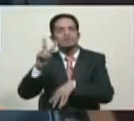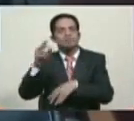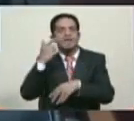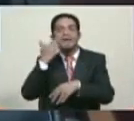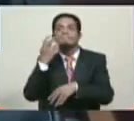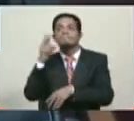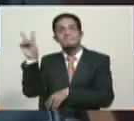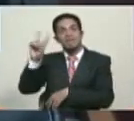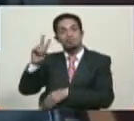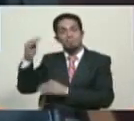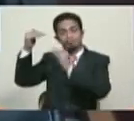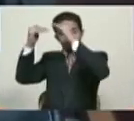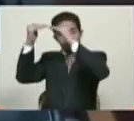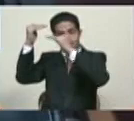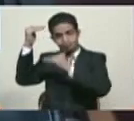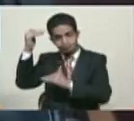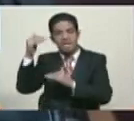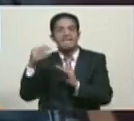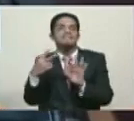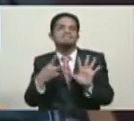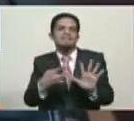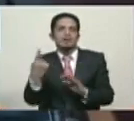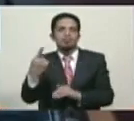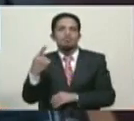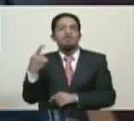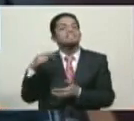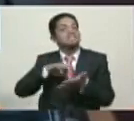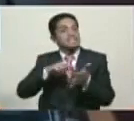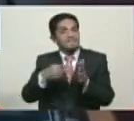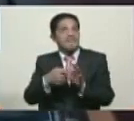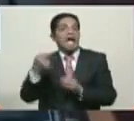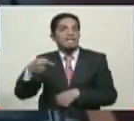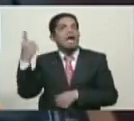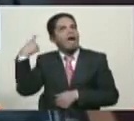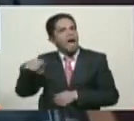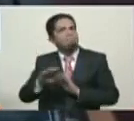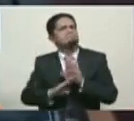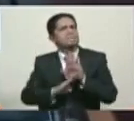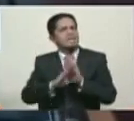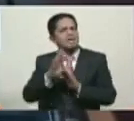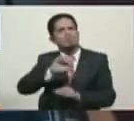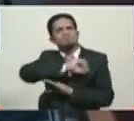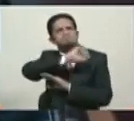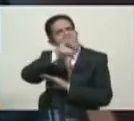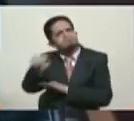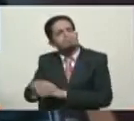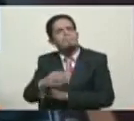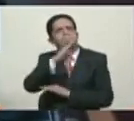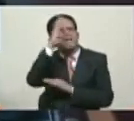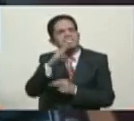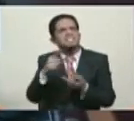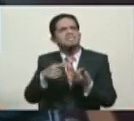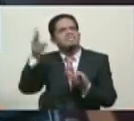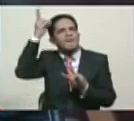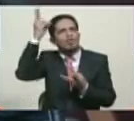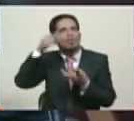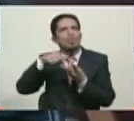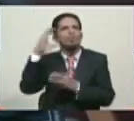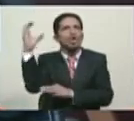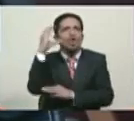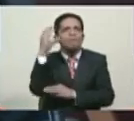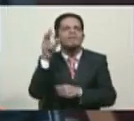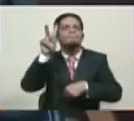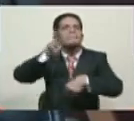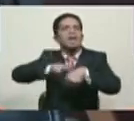71, ubicándose entre los países de desarrollo humano alto, por encima de países como Brasil, Perú, Colombia,